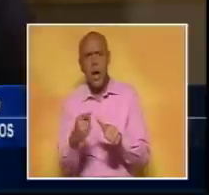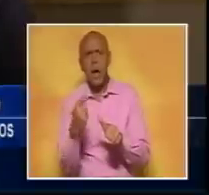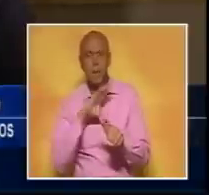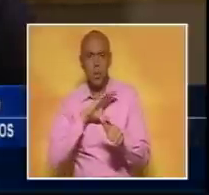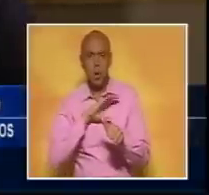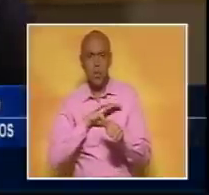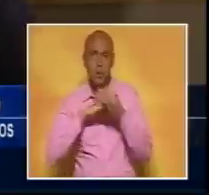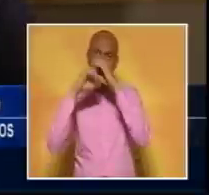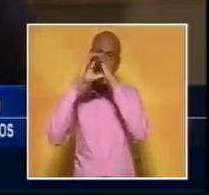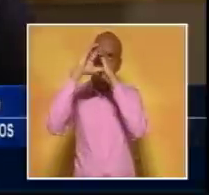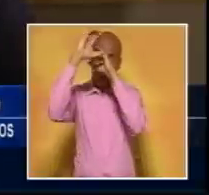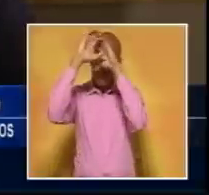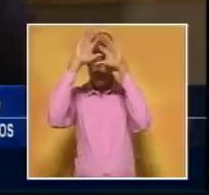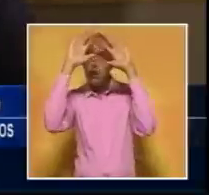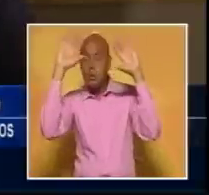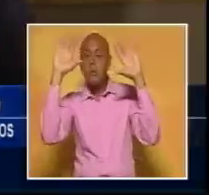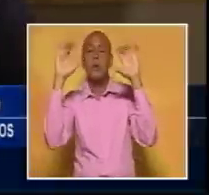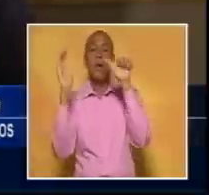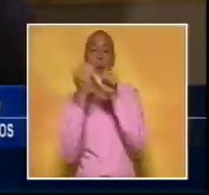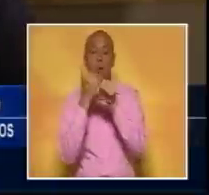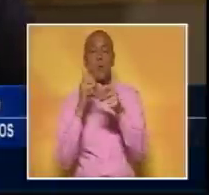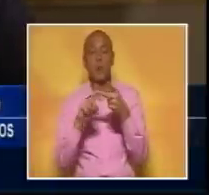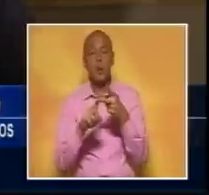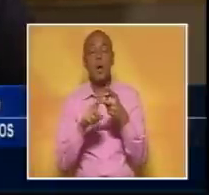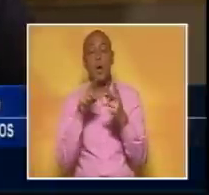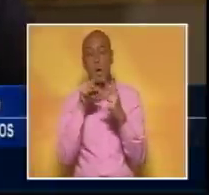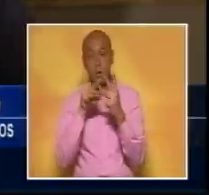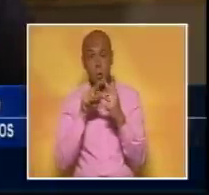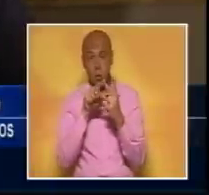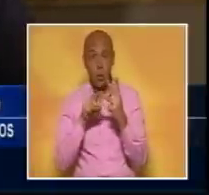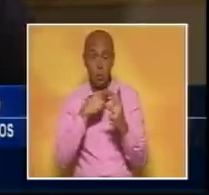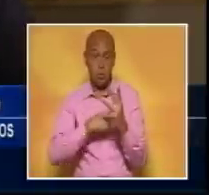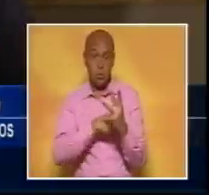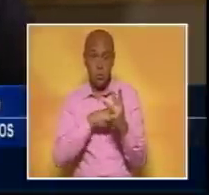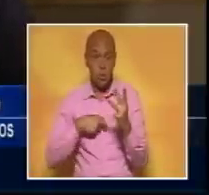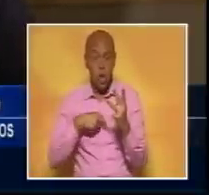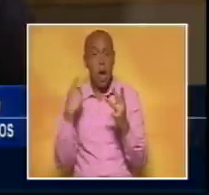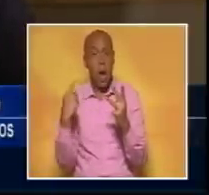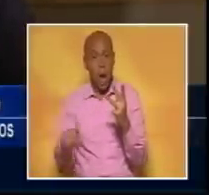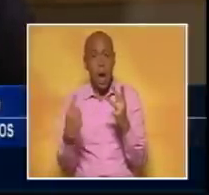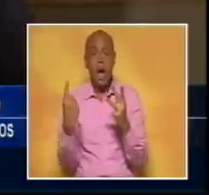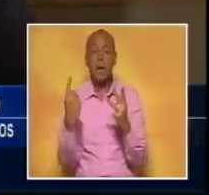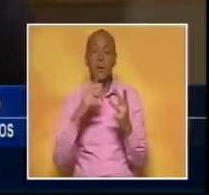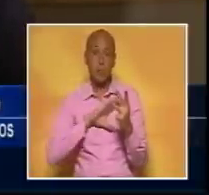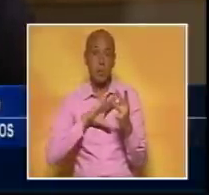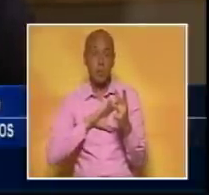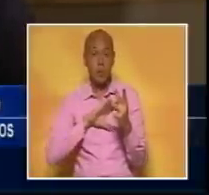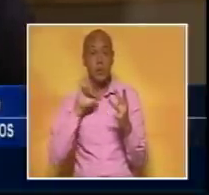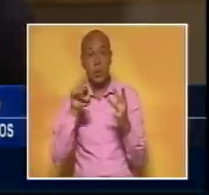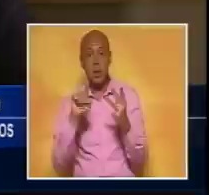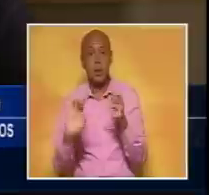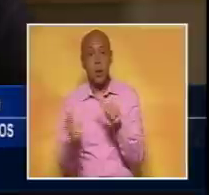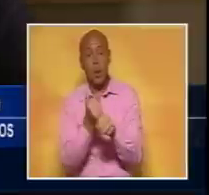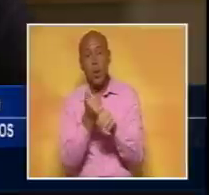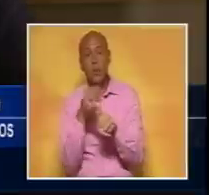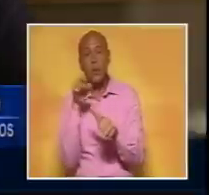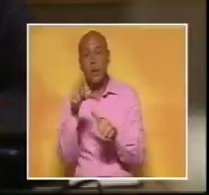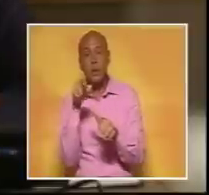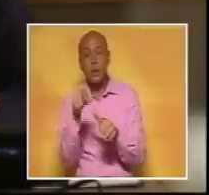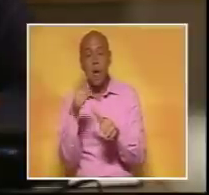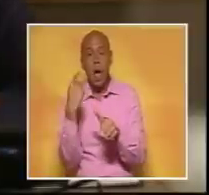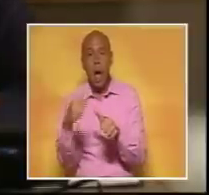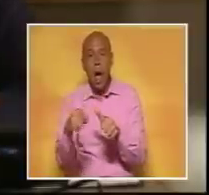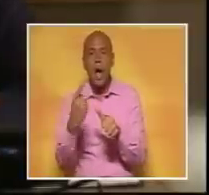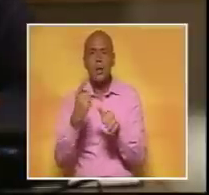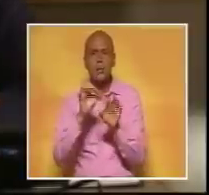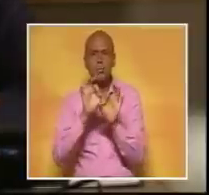cosmología física, mientras que Mayor y Queloz han sido distinguidos por haber sido los primeros en descubrir un